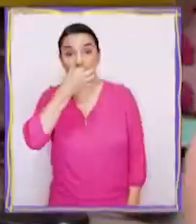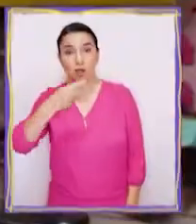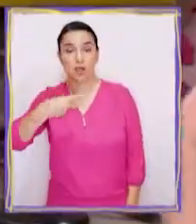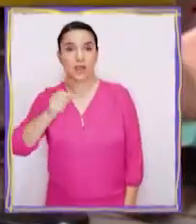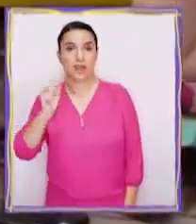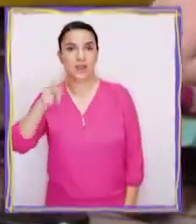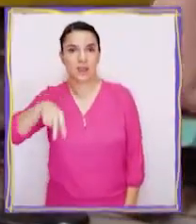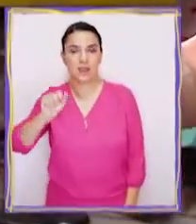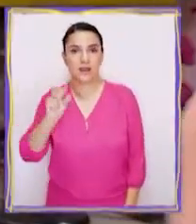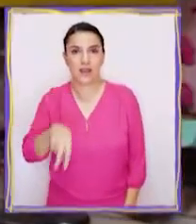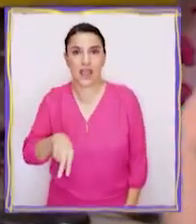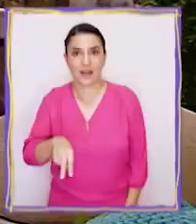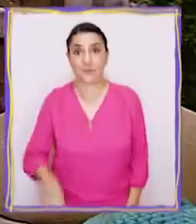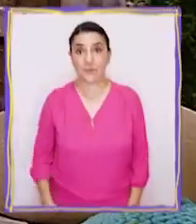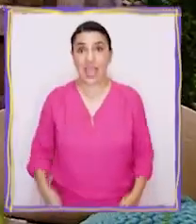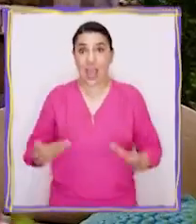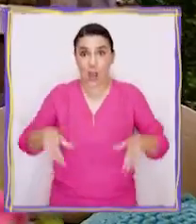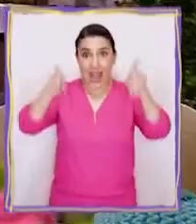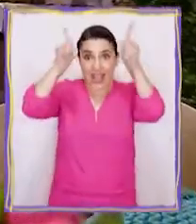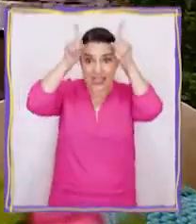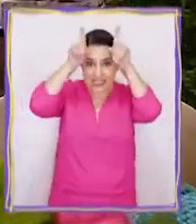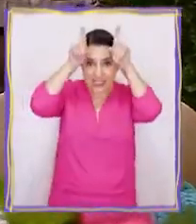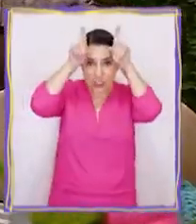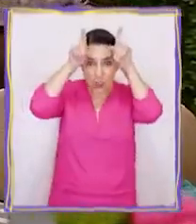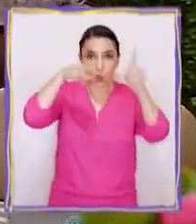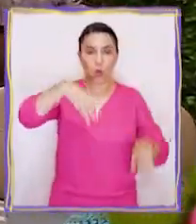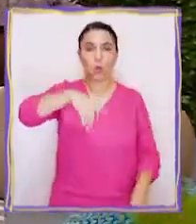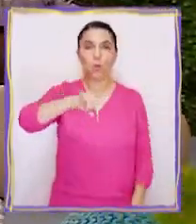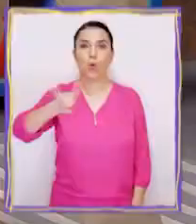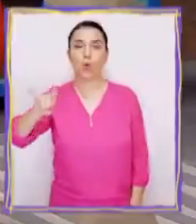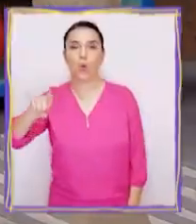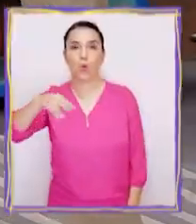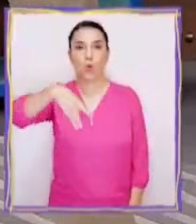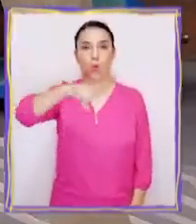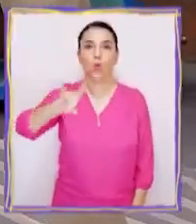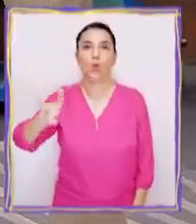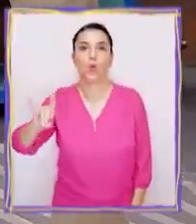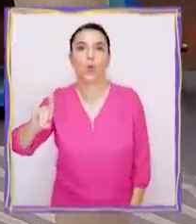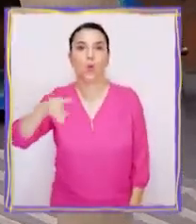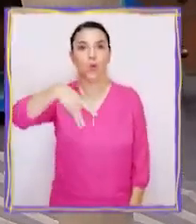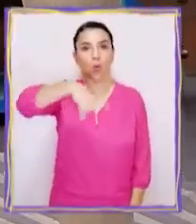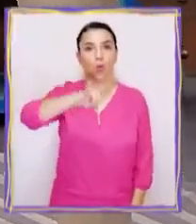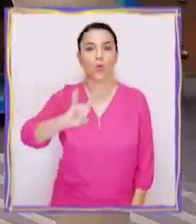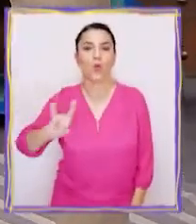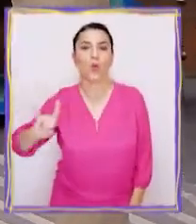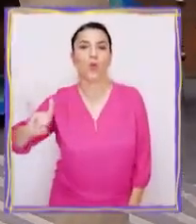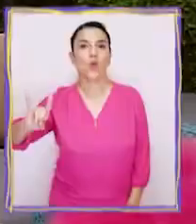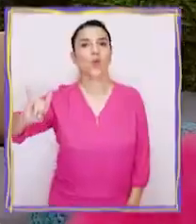bramar el toro Hernán. Los cachitos. ¡Muuu!